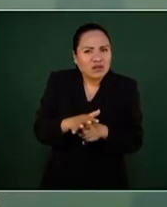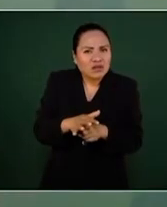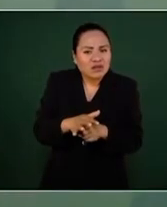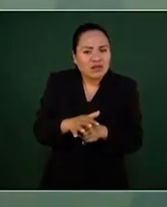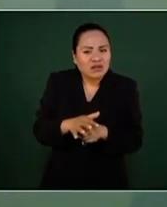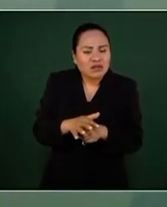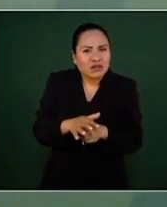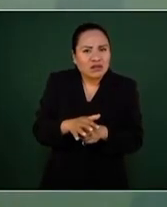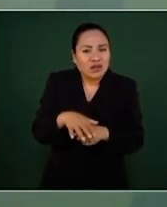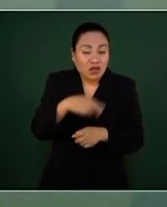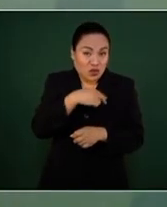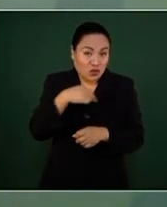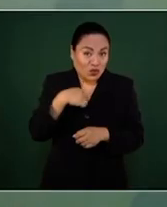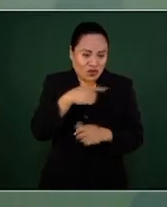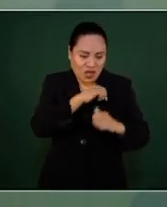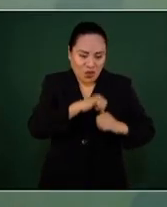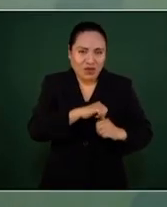quedemos mal